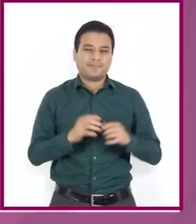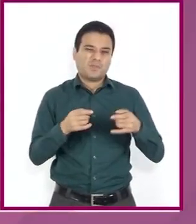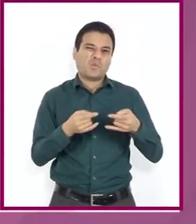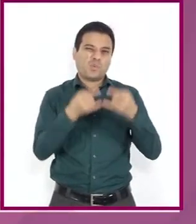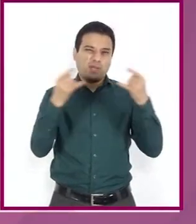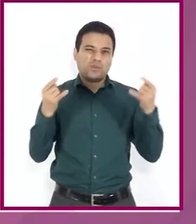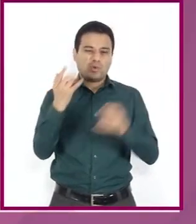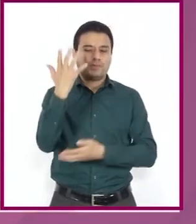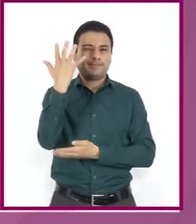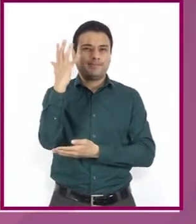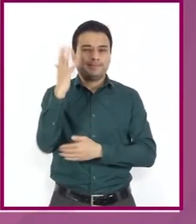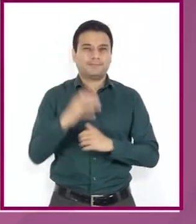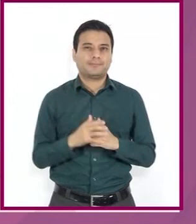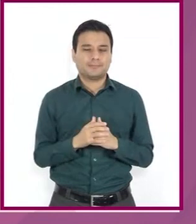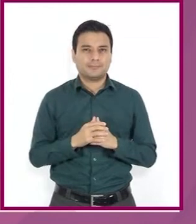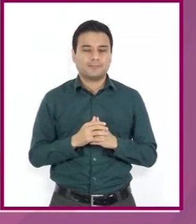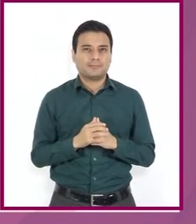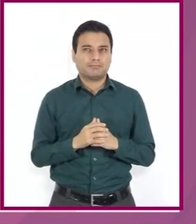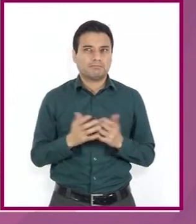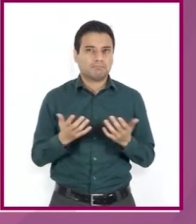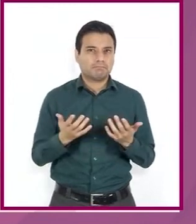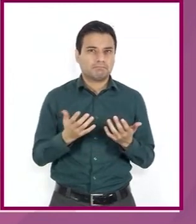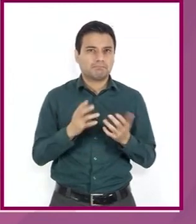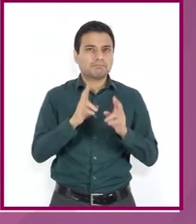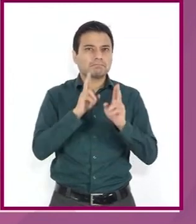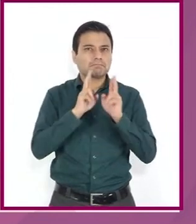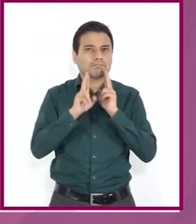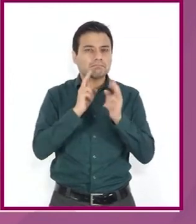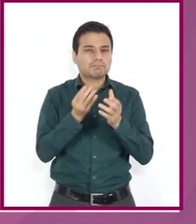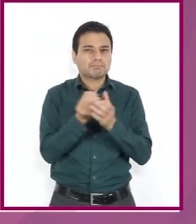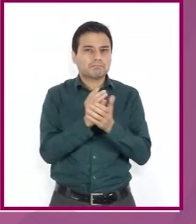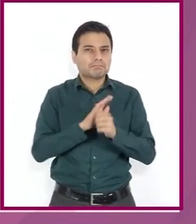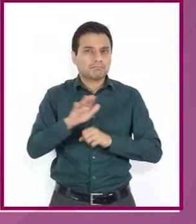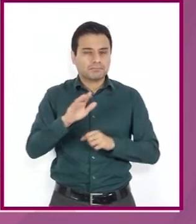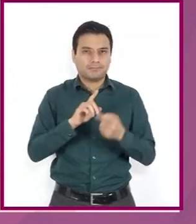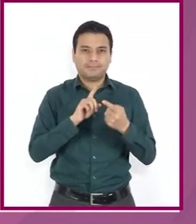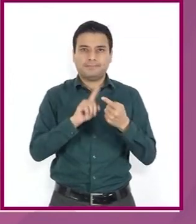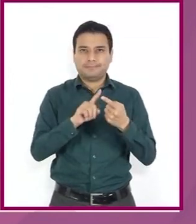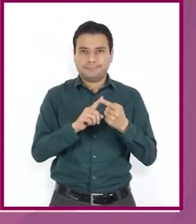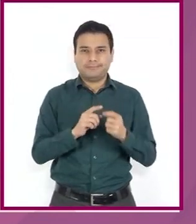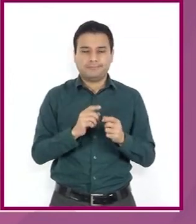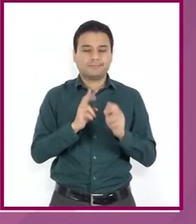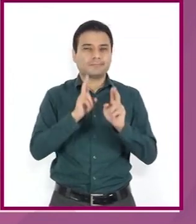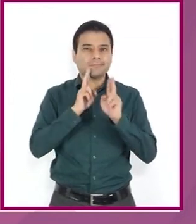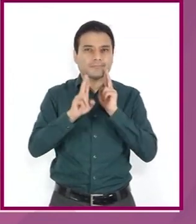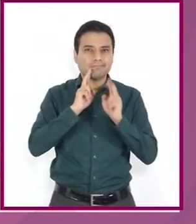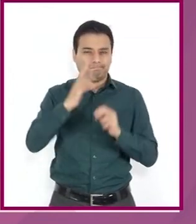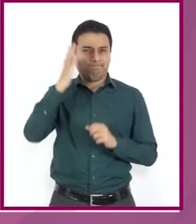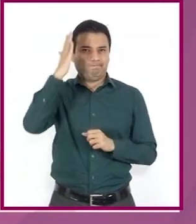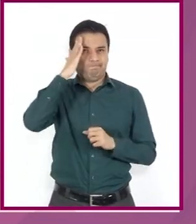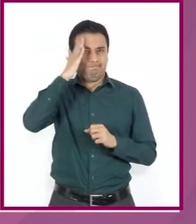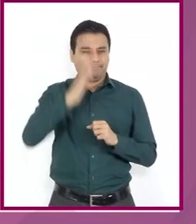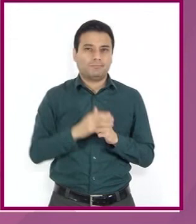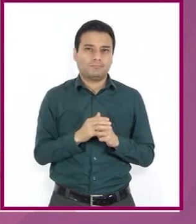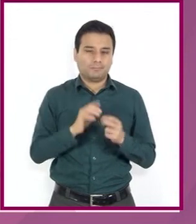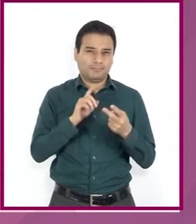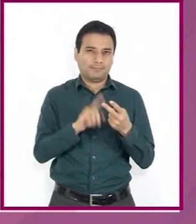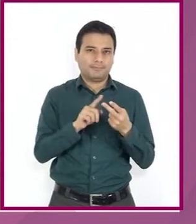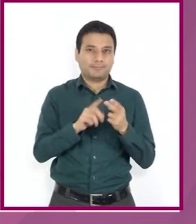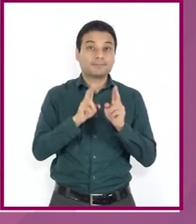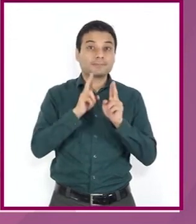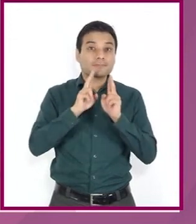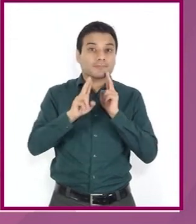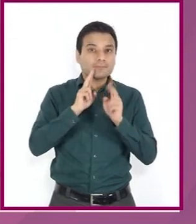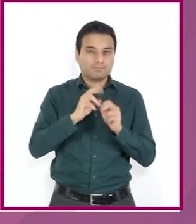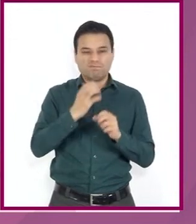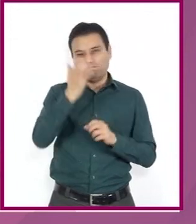tiene el cuento de terror El roble en el jardín? A. Narrador protagonista. B. Narrador